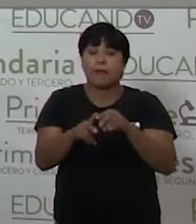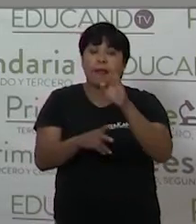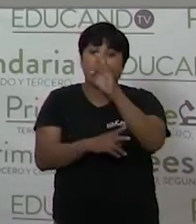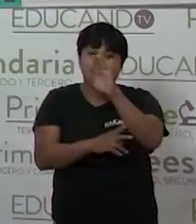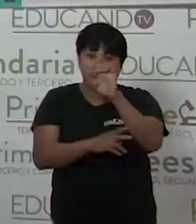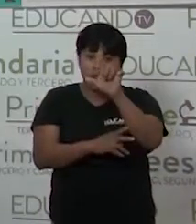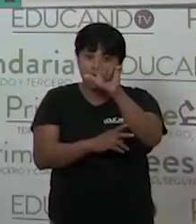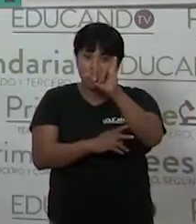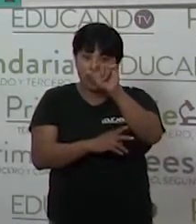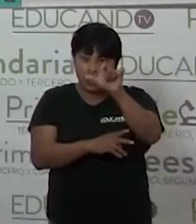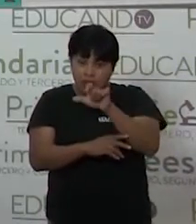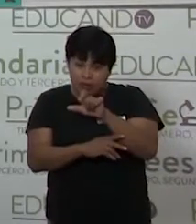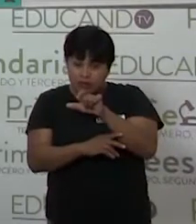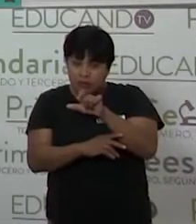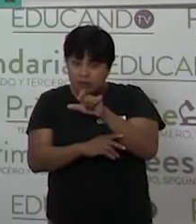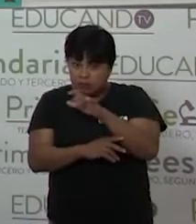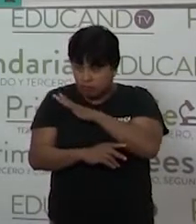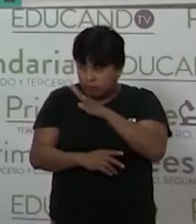feliz